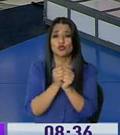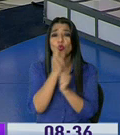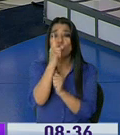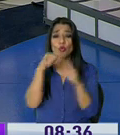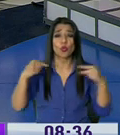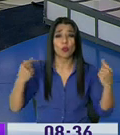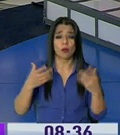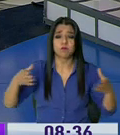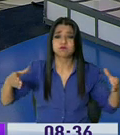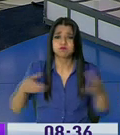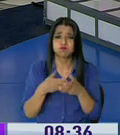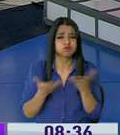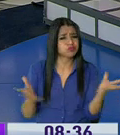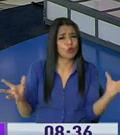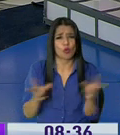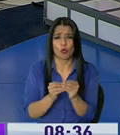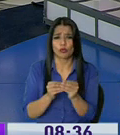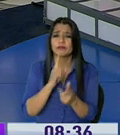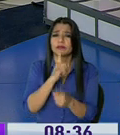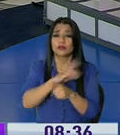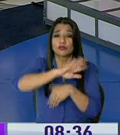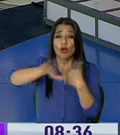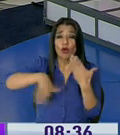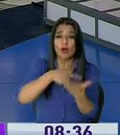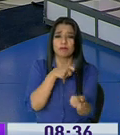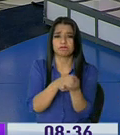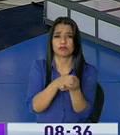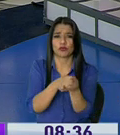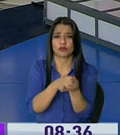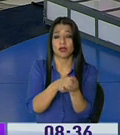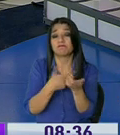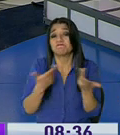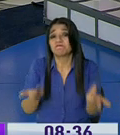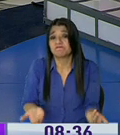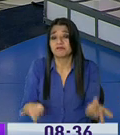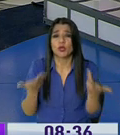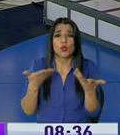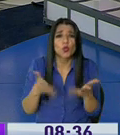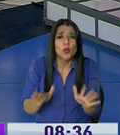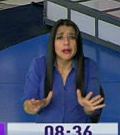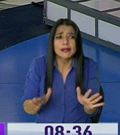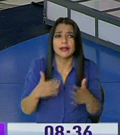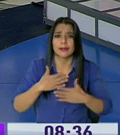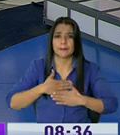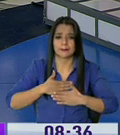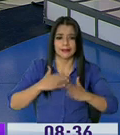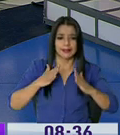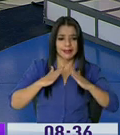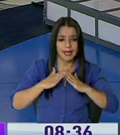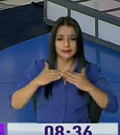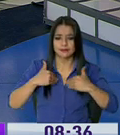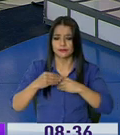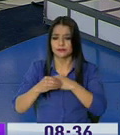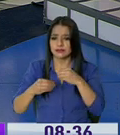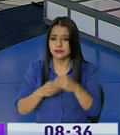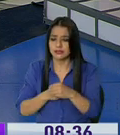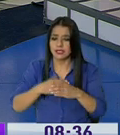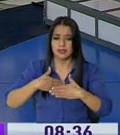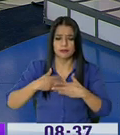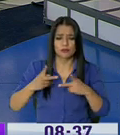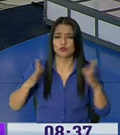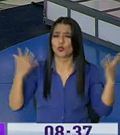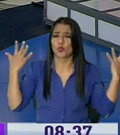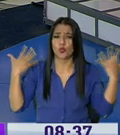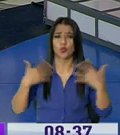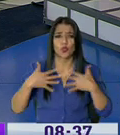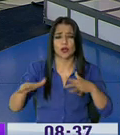colectivo, subidos todos, en como esto. Como decimos, todos apoyar desde nuestra trinchera, desde lo que podemos colaborar para ayudar a salir a